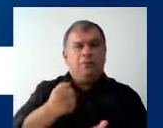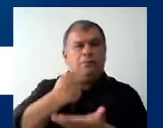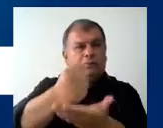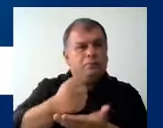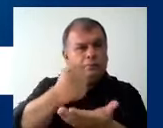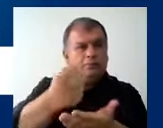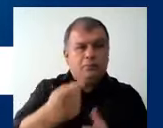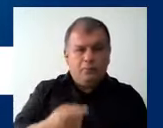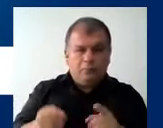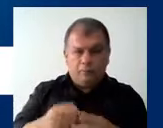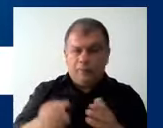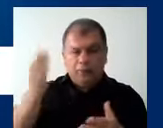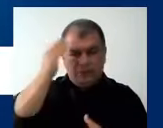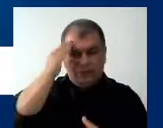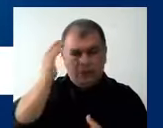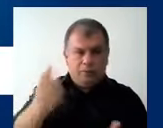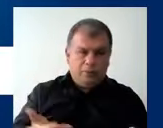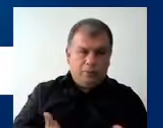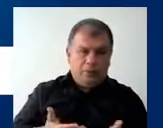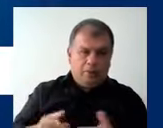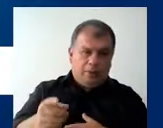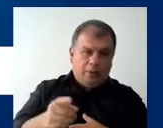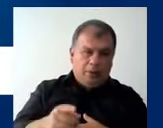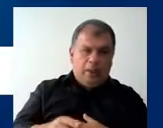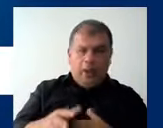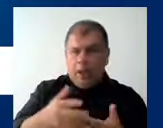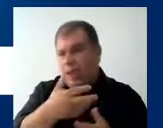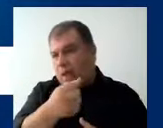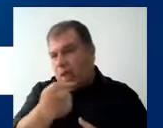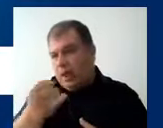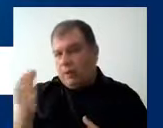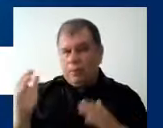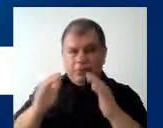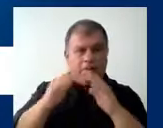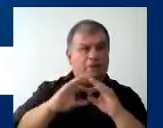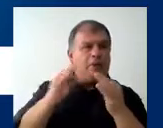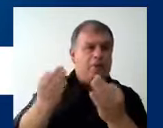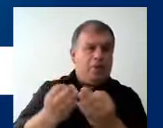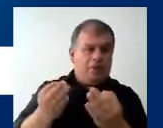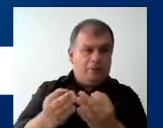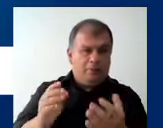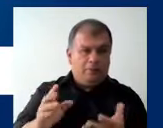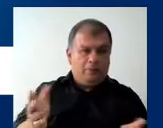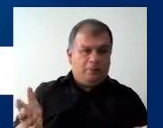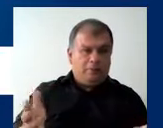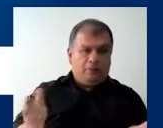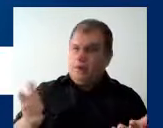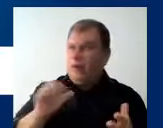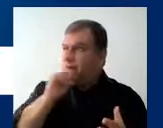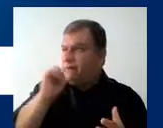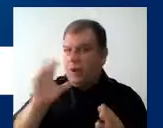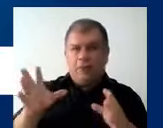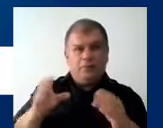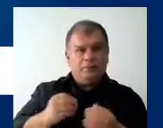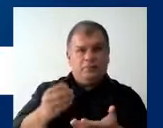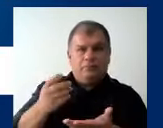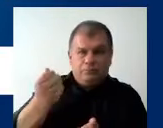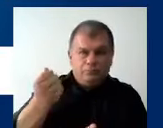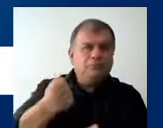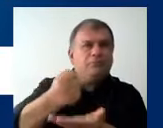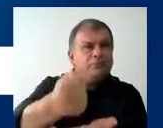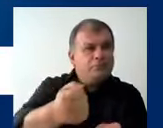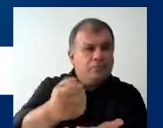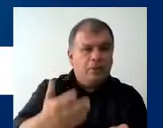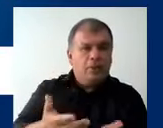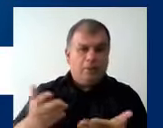así nosotros sí sabemos y somos conscientes que hay algunos hogares que no han recibido estos bonos. Y